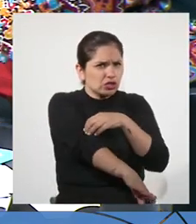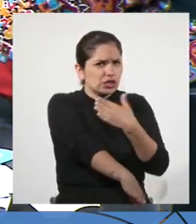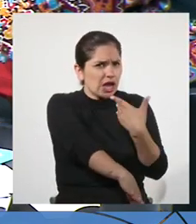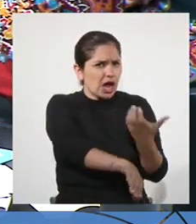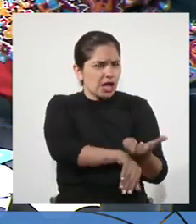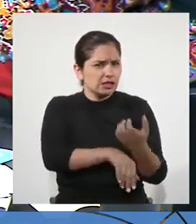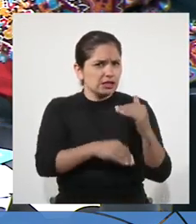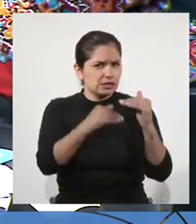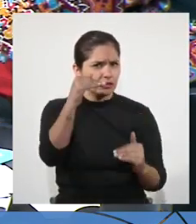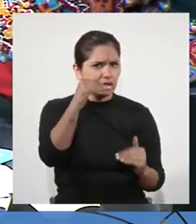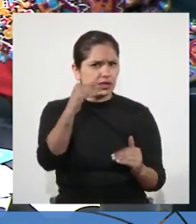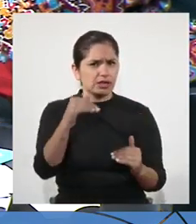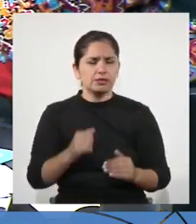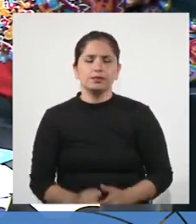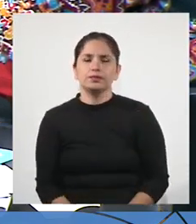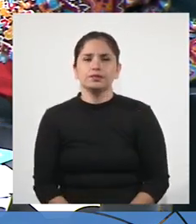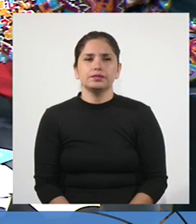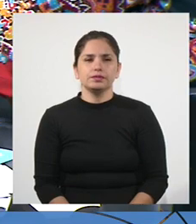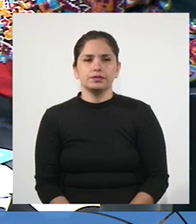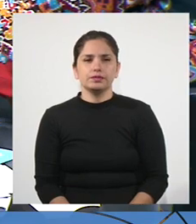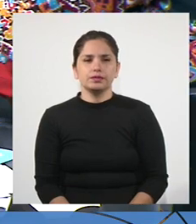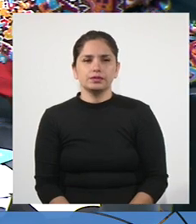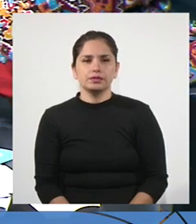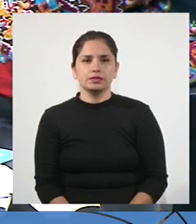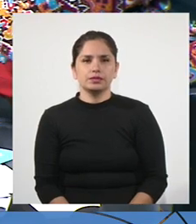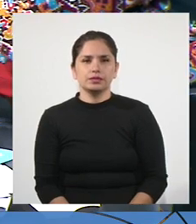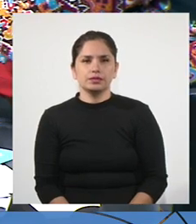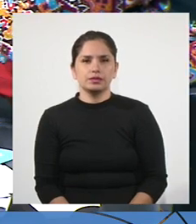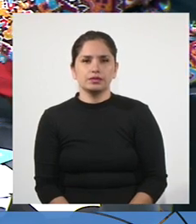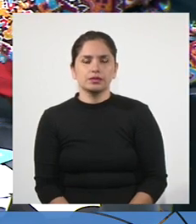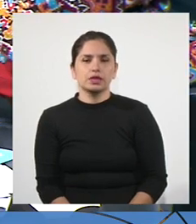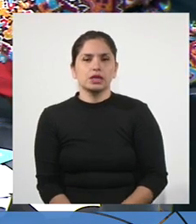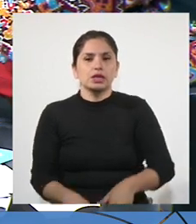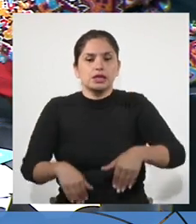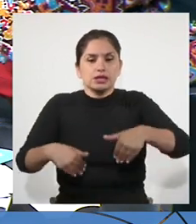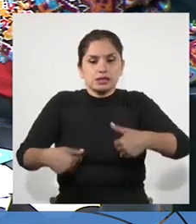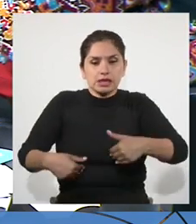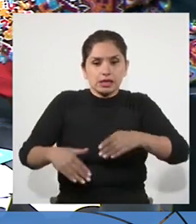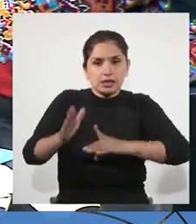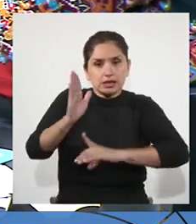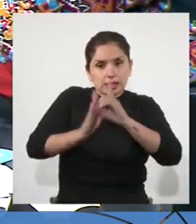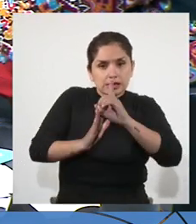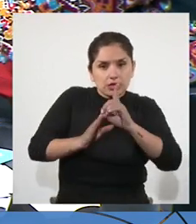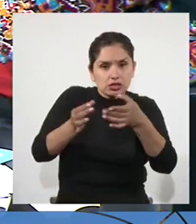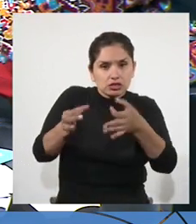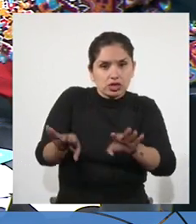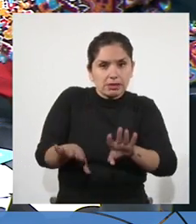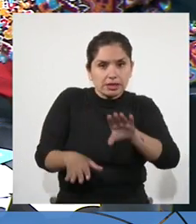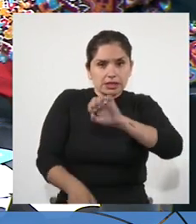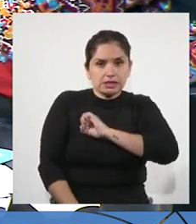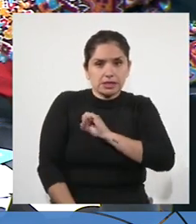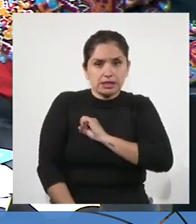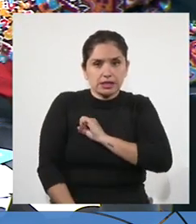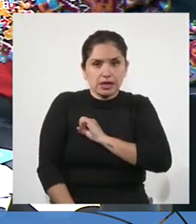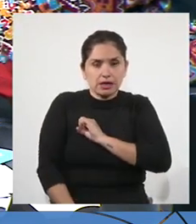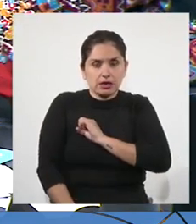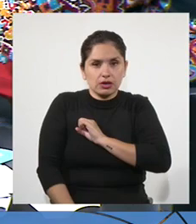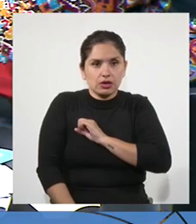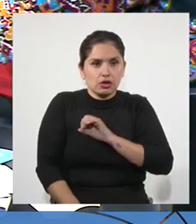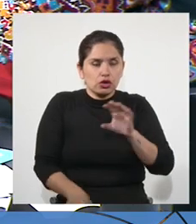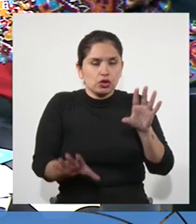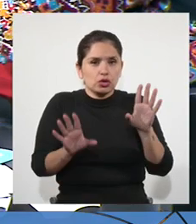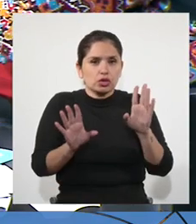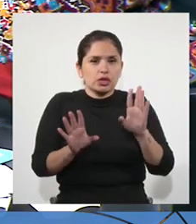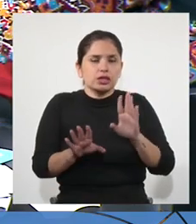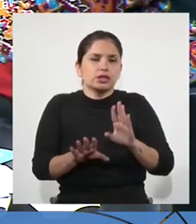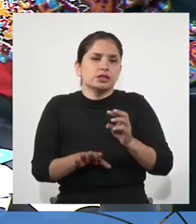hay una bancada regionalista. Si aceptamos de que se va a desarrollar solo Santiago, que atrae a 300.000 personas